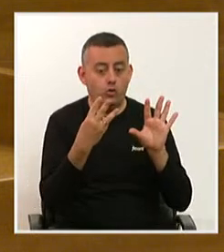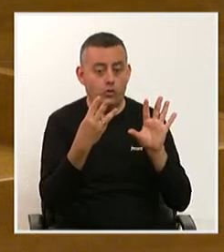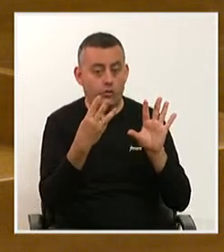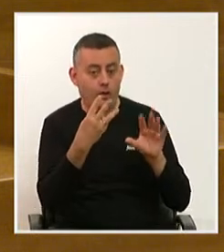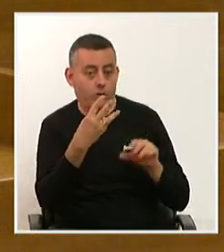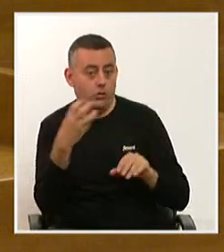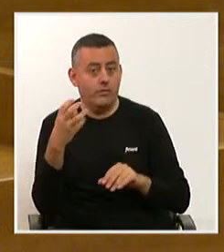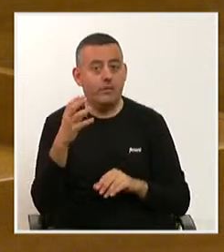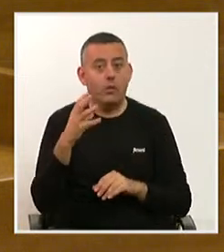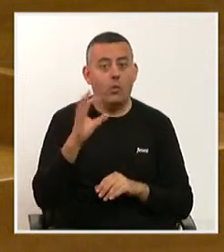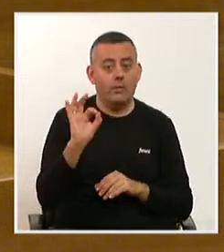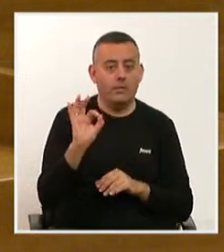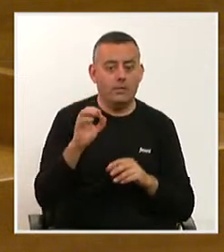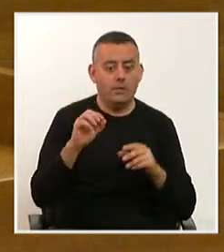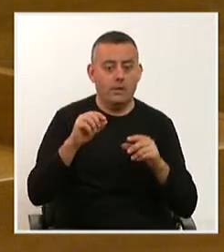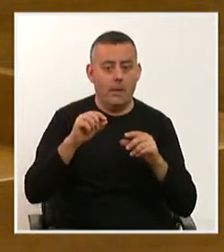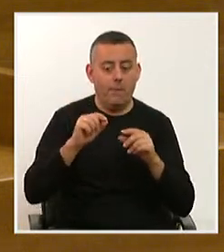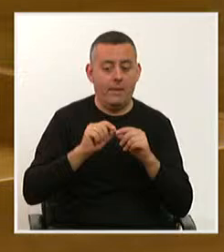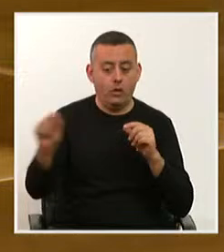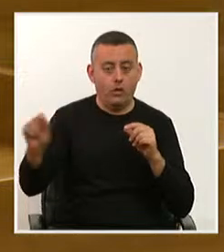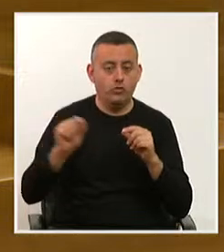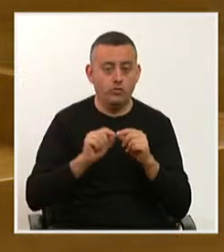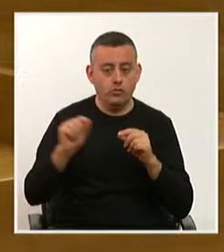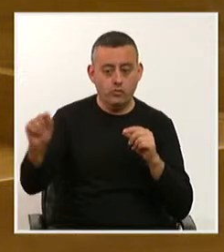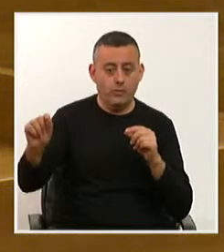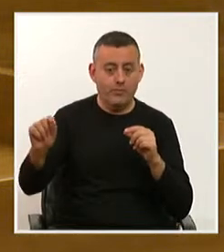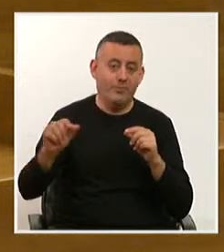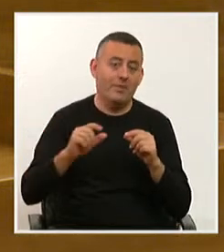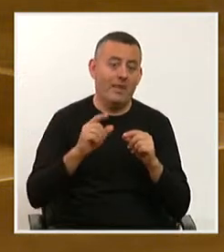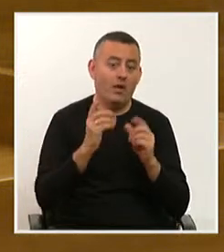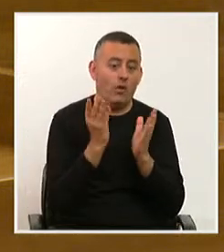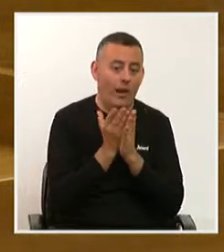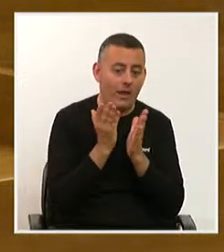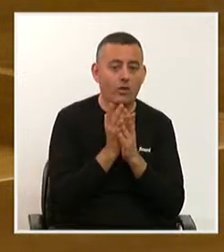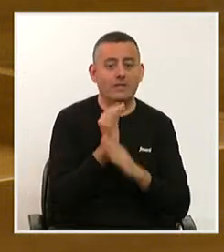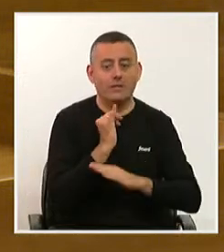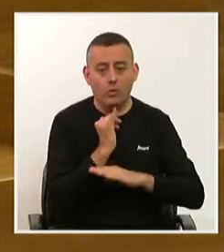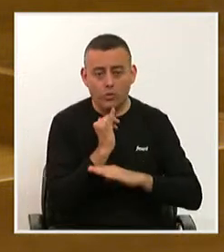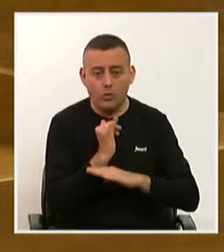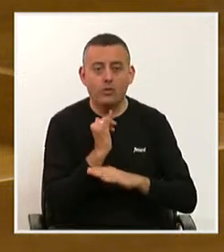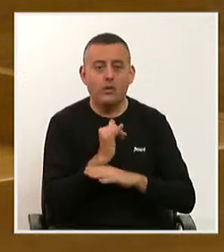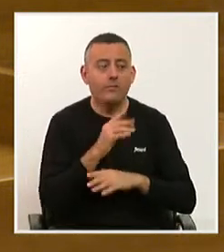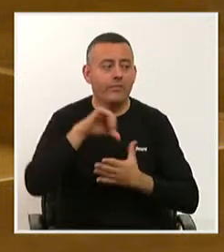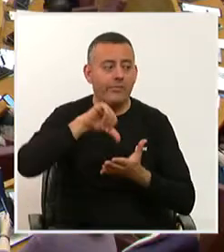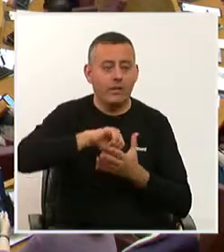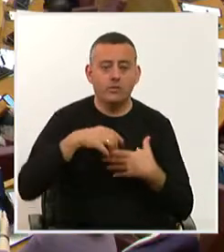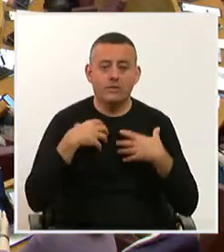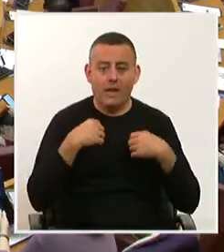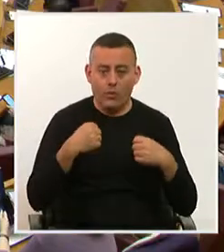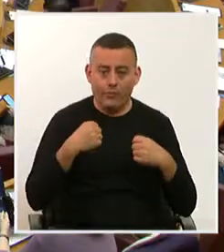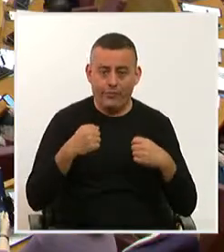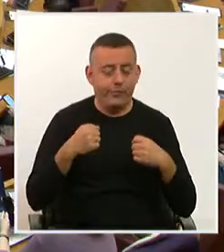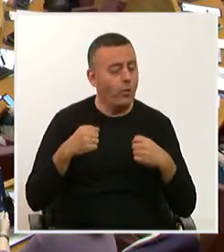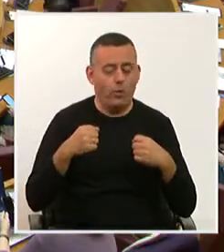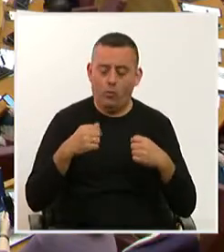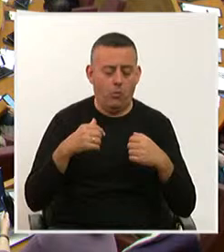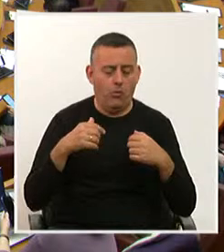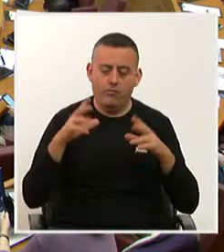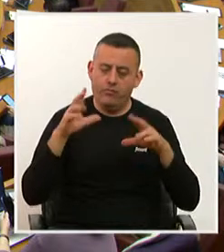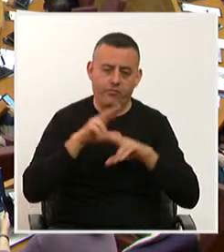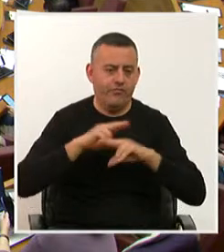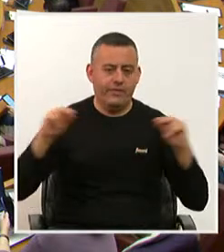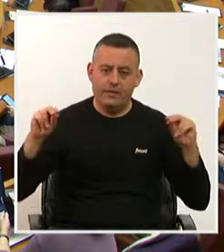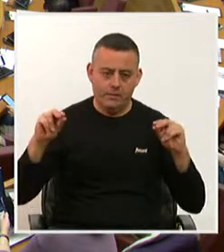a los colegios a los institutos a los centros de salud desaparecieran y yo lo he reiterado en muchas ocasiones y lo vuelvo a reiterar una vez